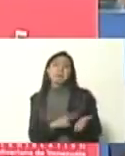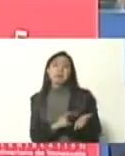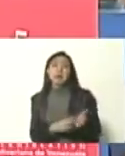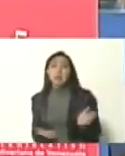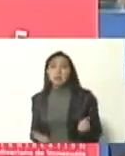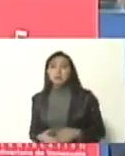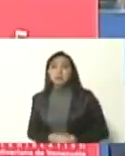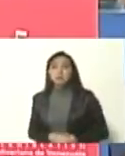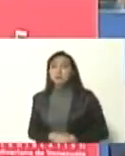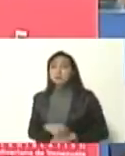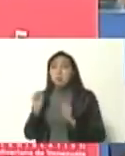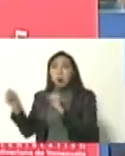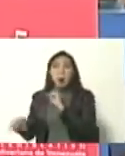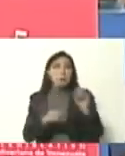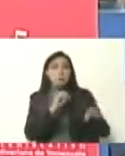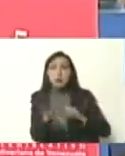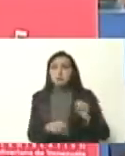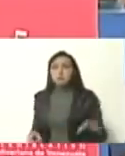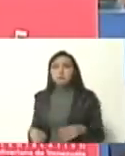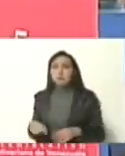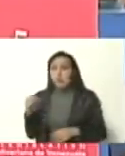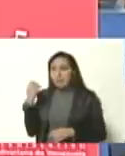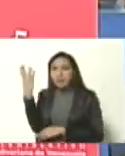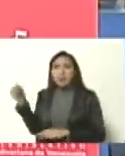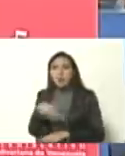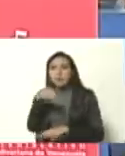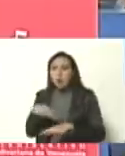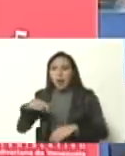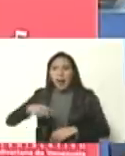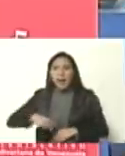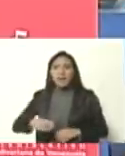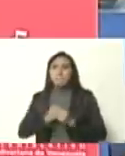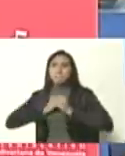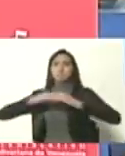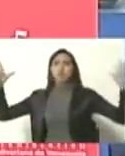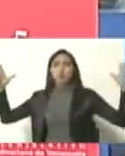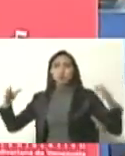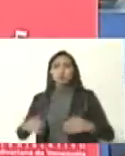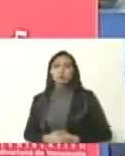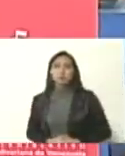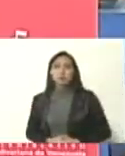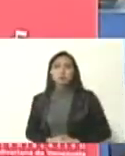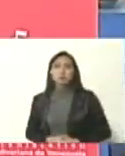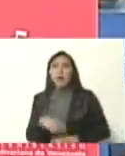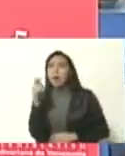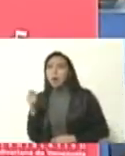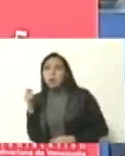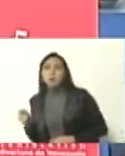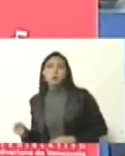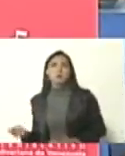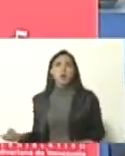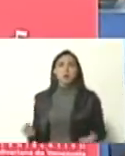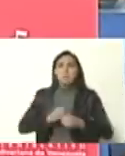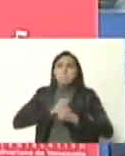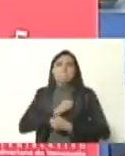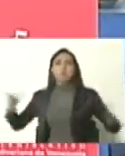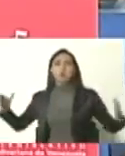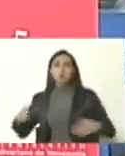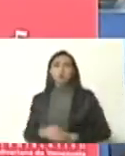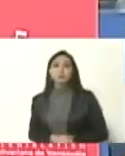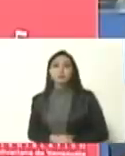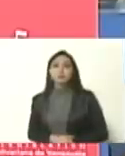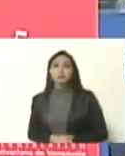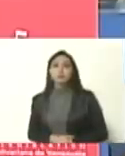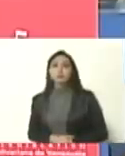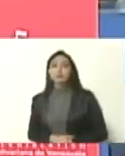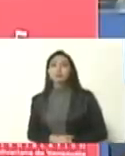a colocar unas bombas para volar a las diputadas y diputados electos por el pueblo de Venezuela el